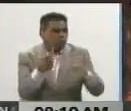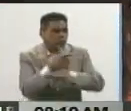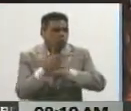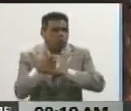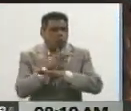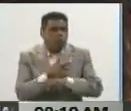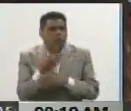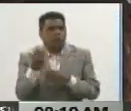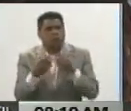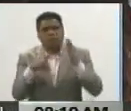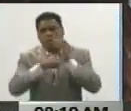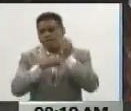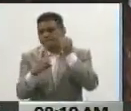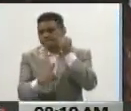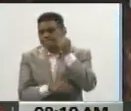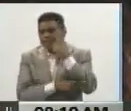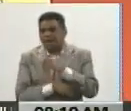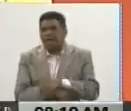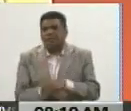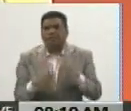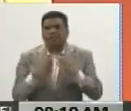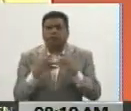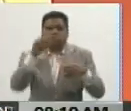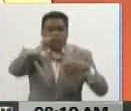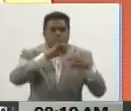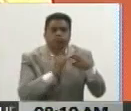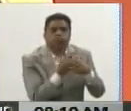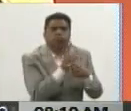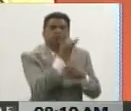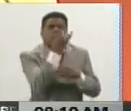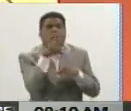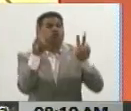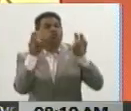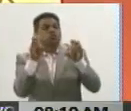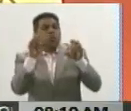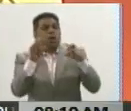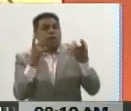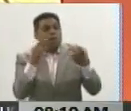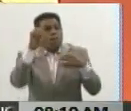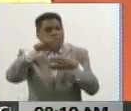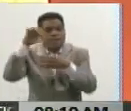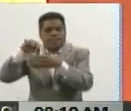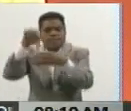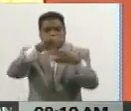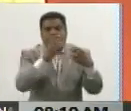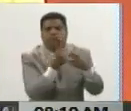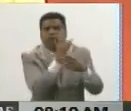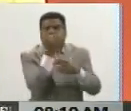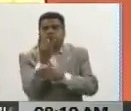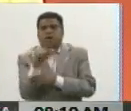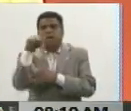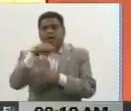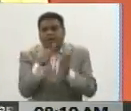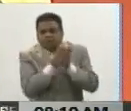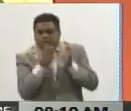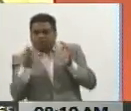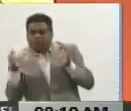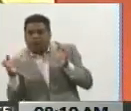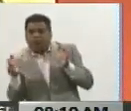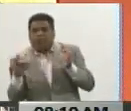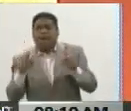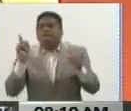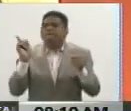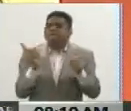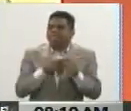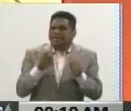ha incorporado toda la política de deforestación, de plantación de nuevos árboles? Sí, bueno, nosotros en este periodo tratamos de darle prioridad